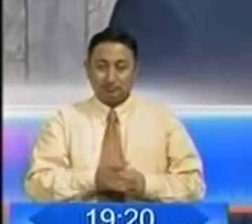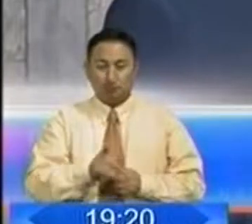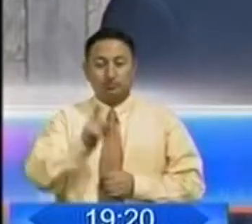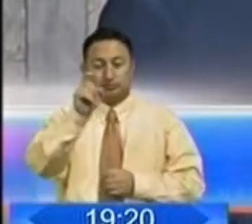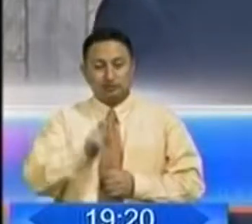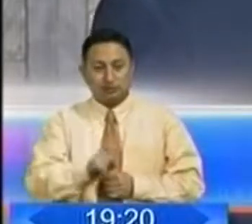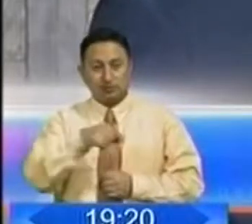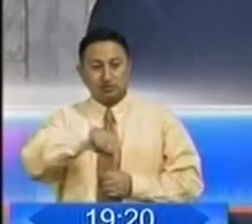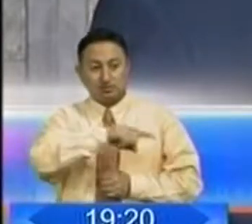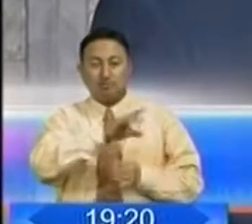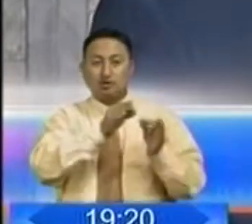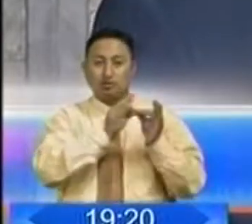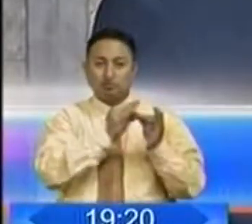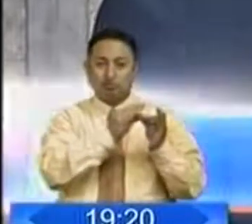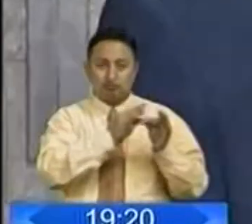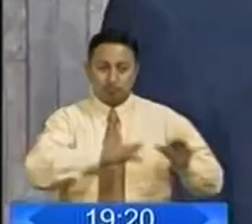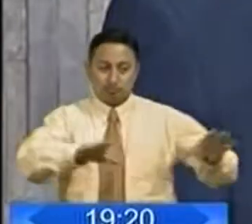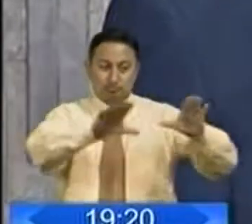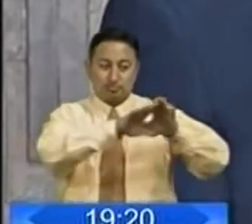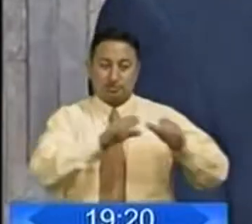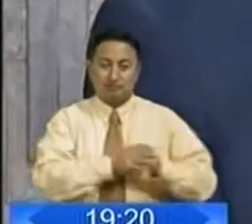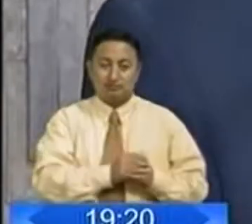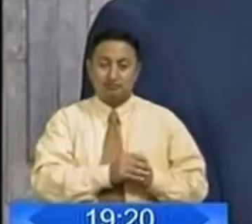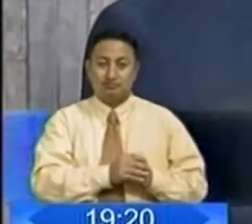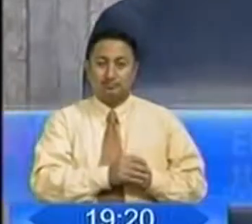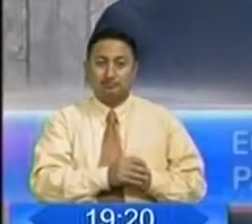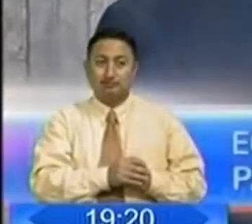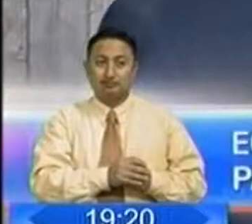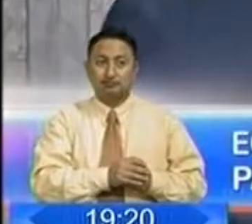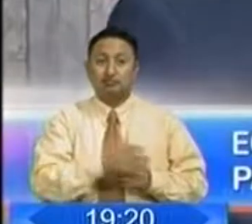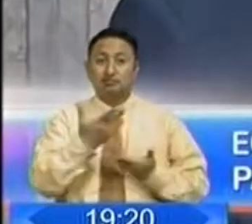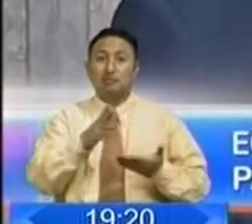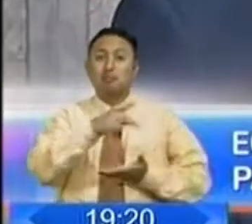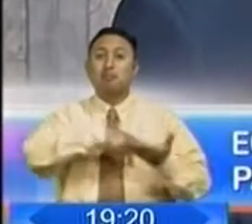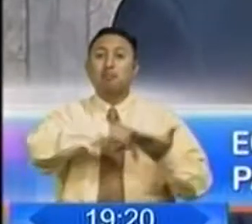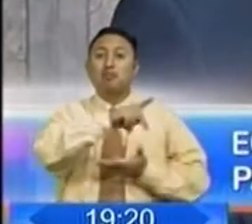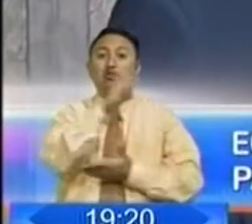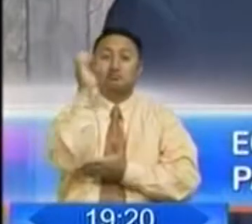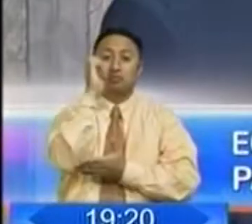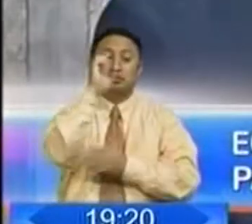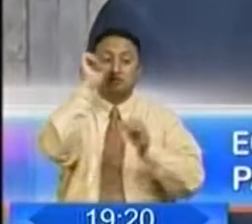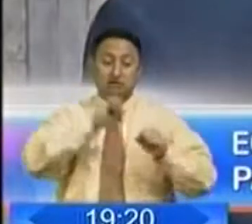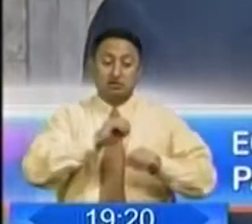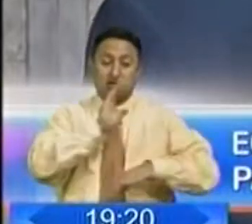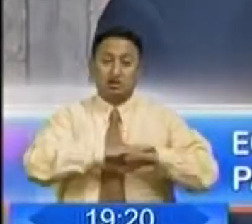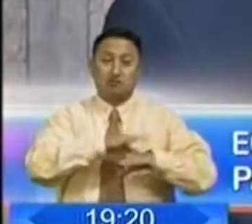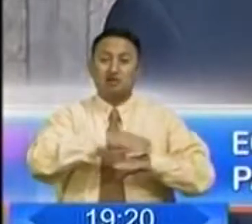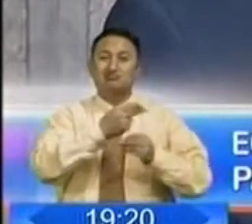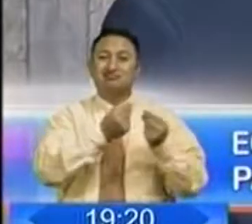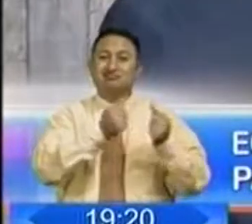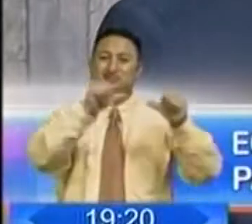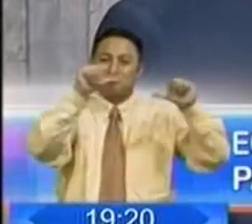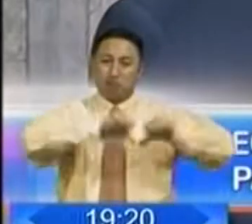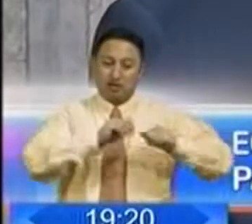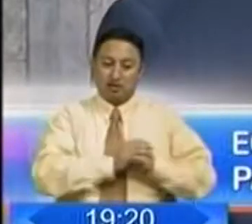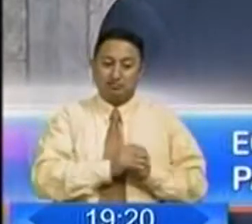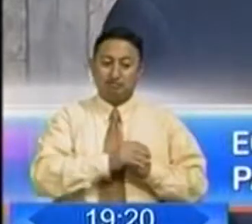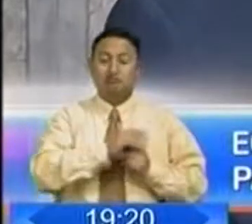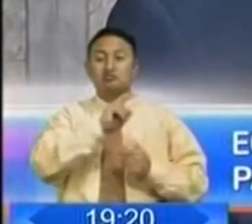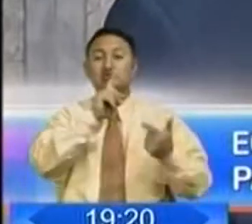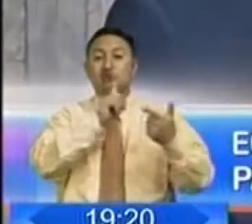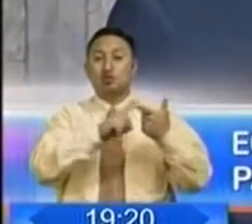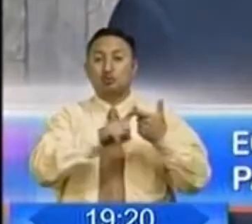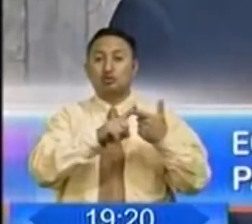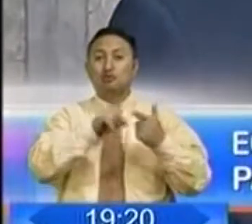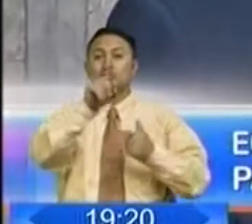necesariamente incluirán el daño emergente, es decir, el daño efectivamente causado, y el lucro cesante, es